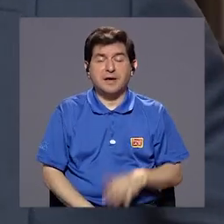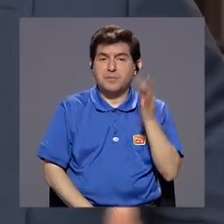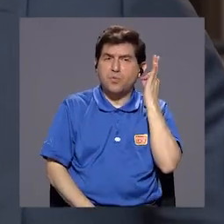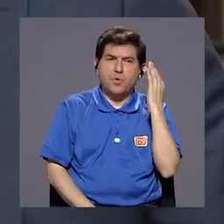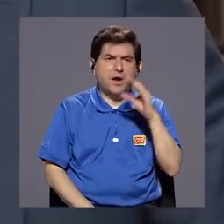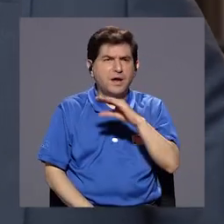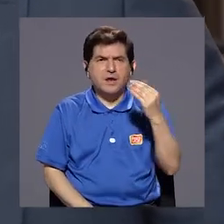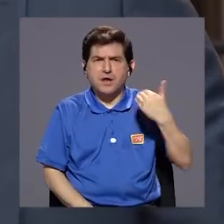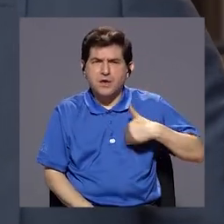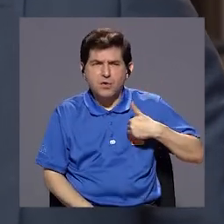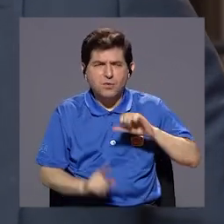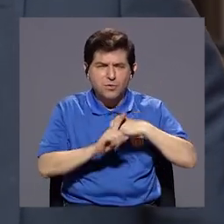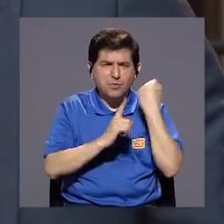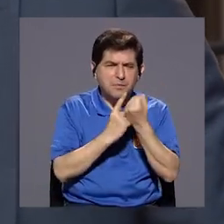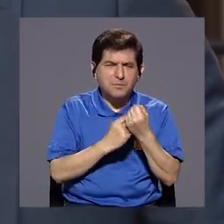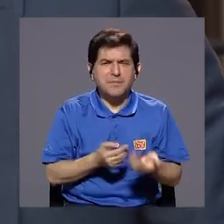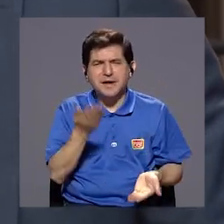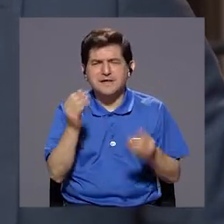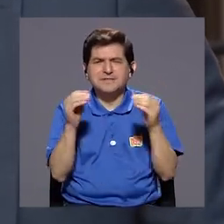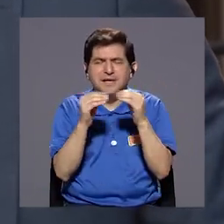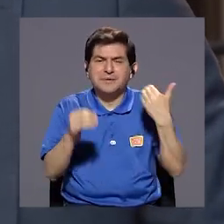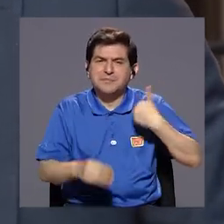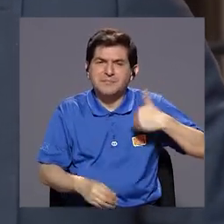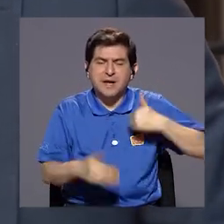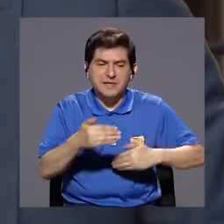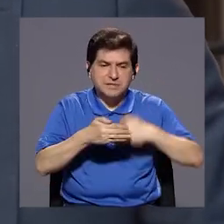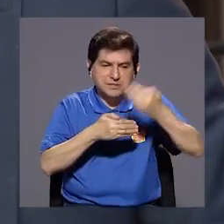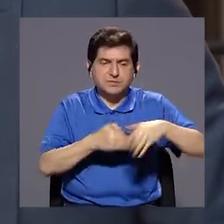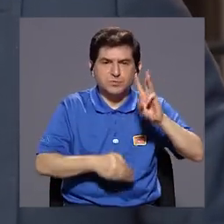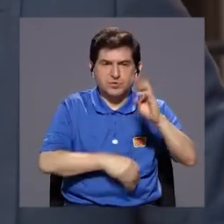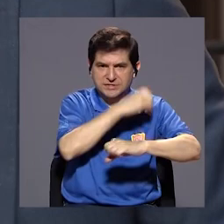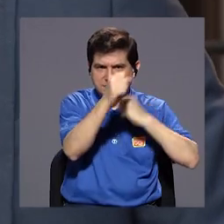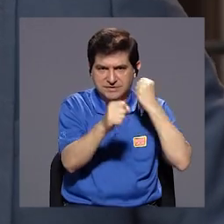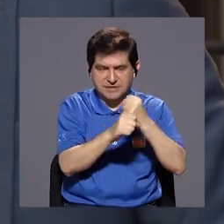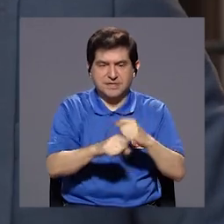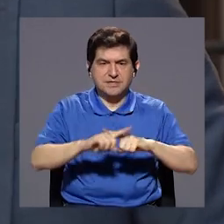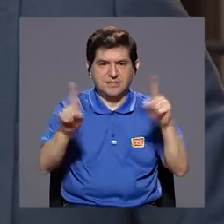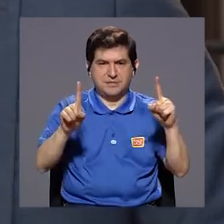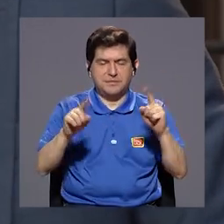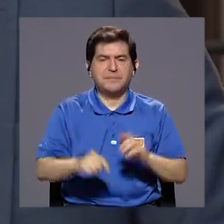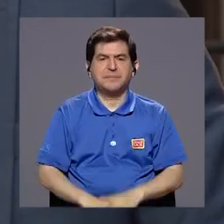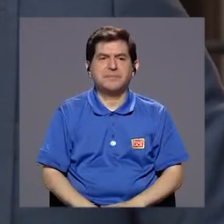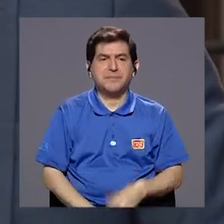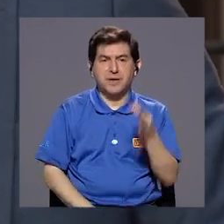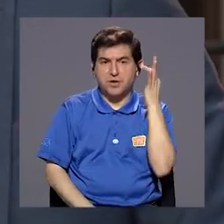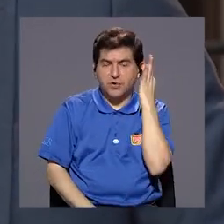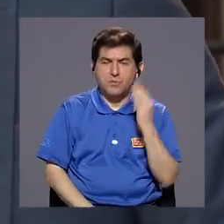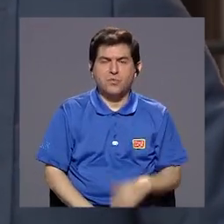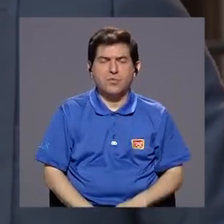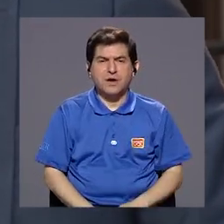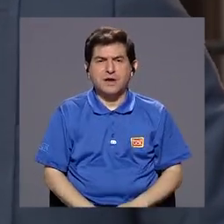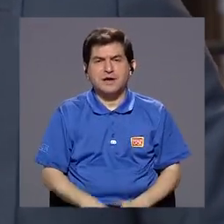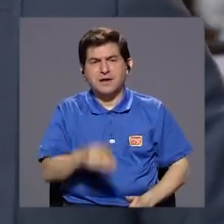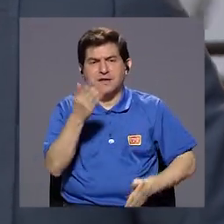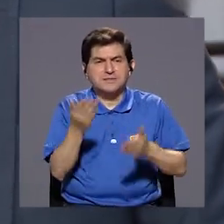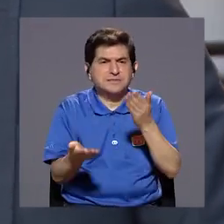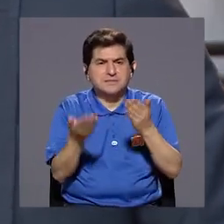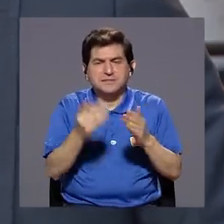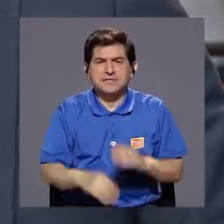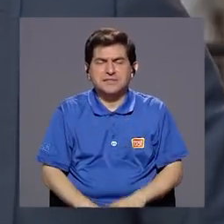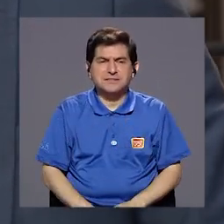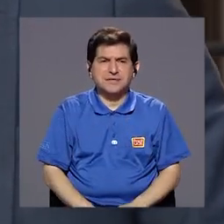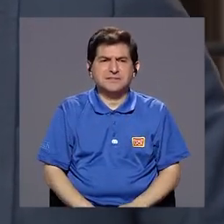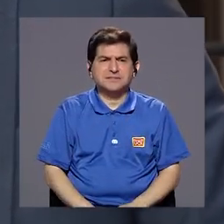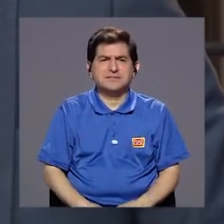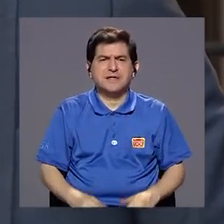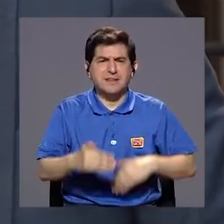entre mujer y hombre, se presenta discretamente más en hombres después de los 60 años, aunque en edad, en mujeres más añosas, o sea, perdón, en